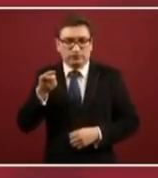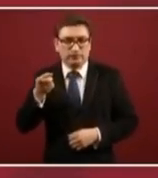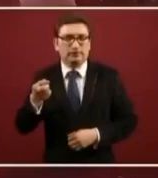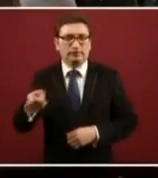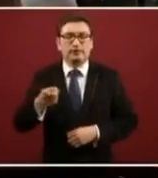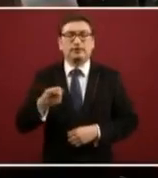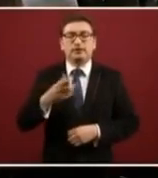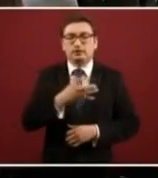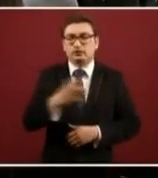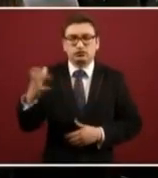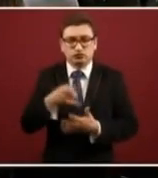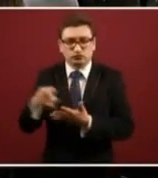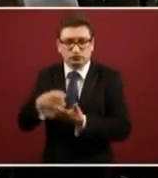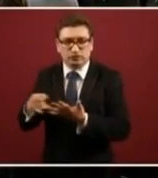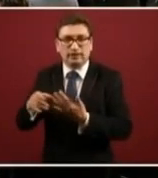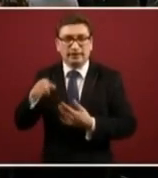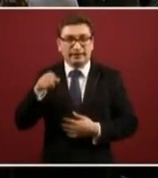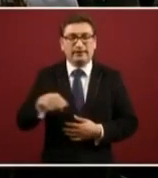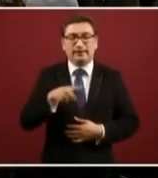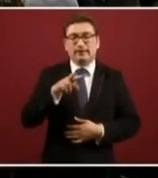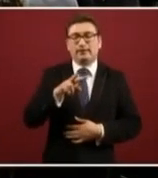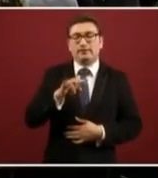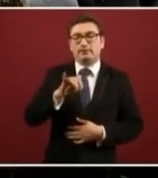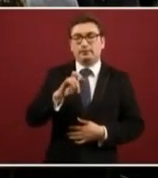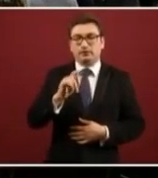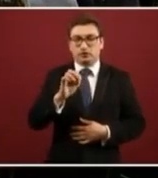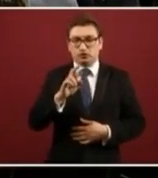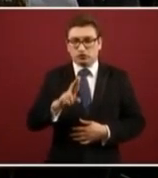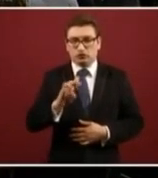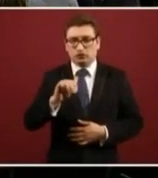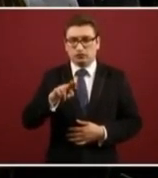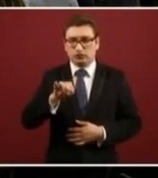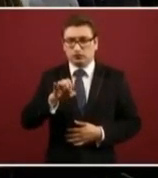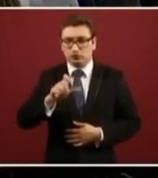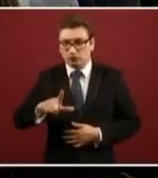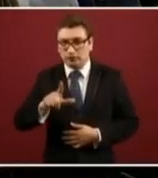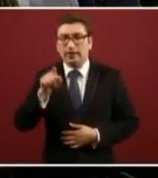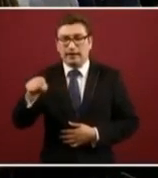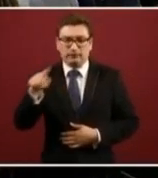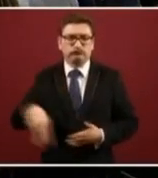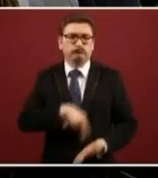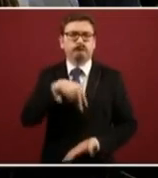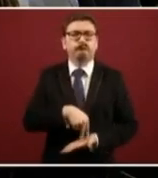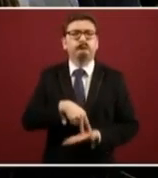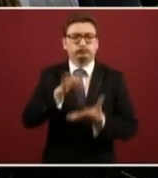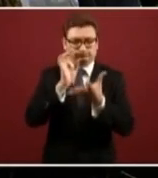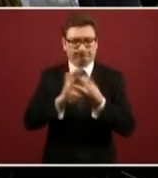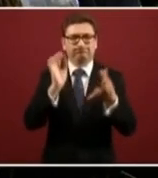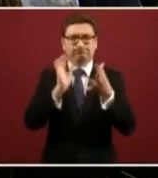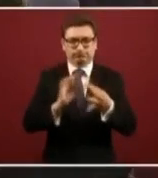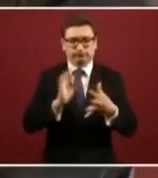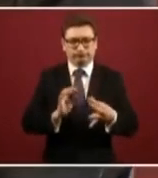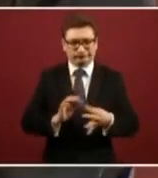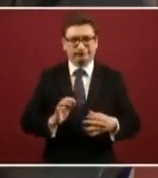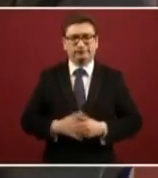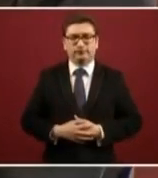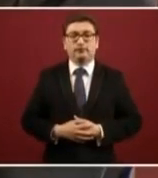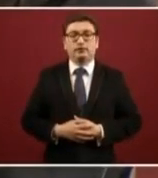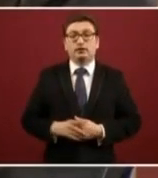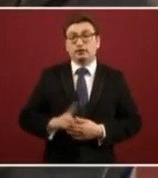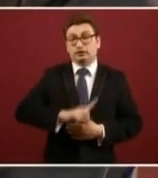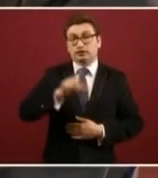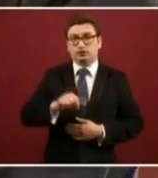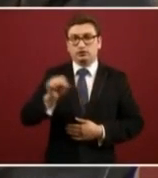Víctor Manuel Villalobos, va a dar una introducción, y luego